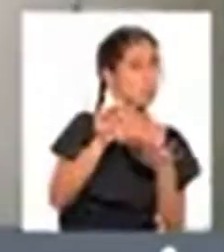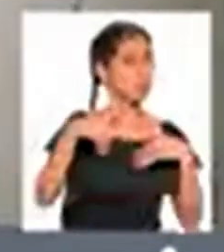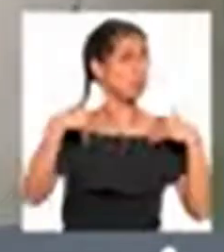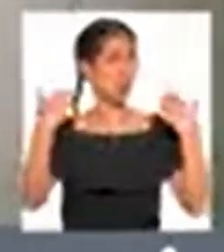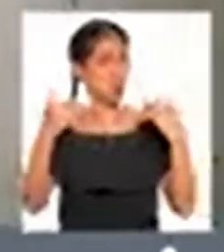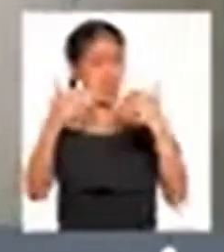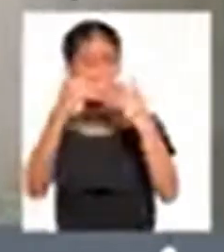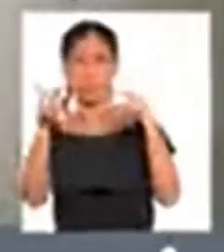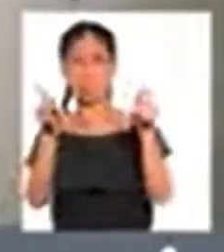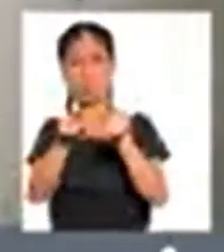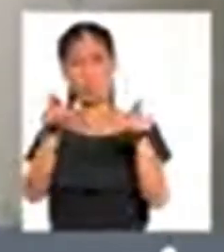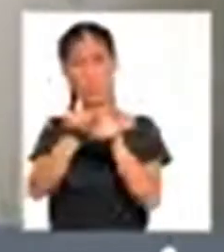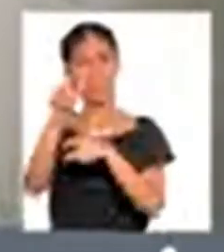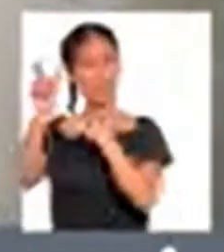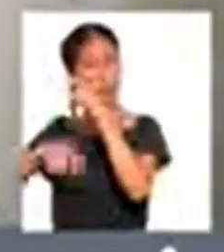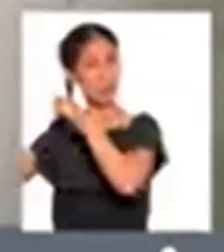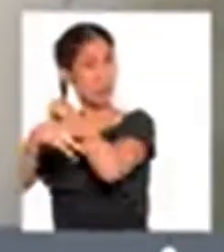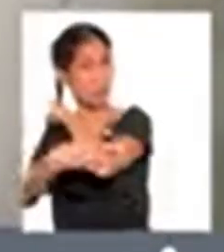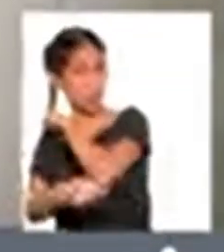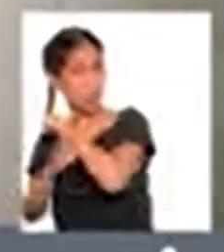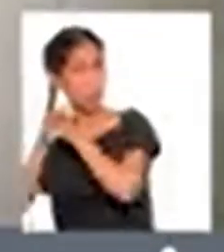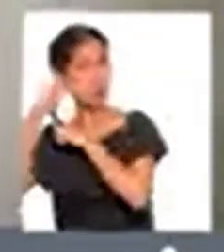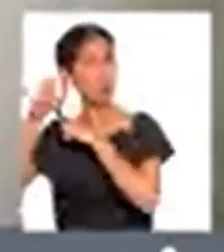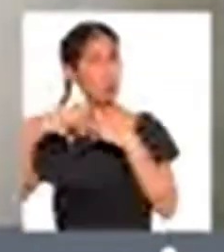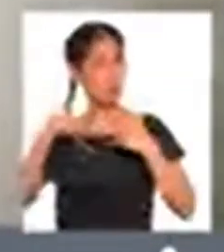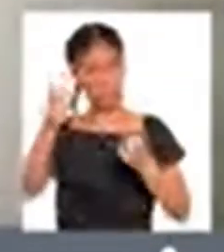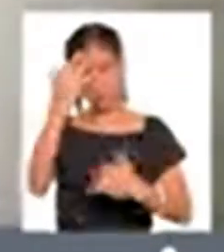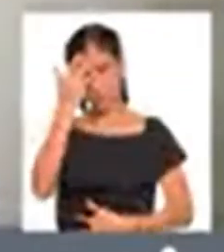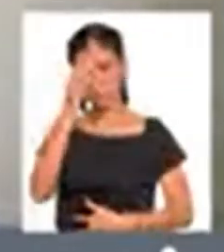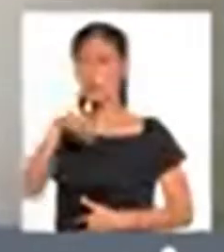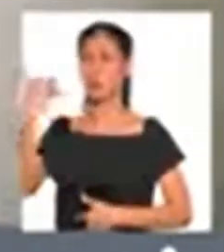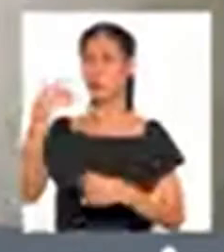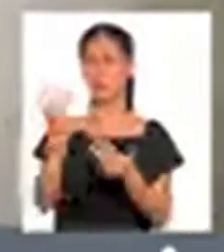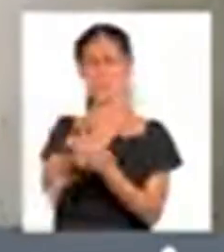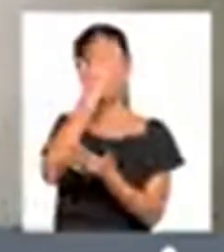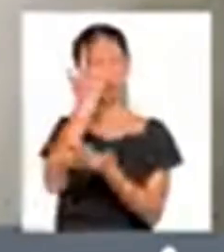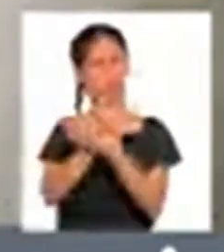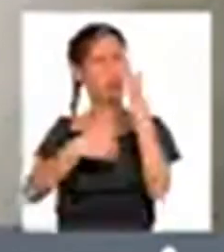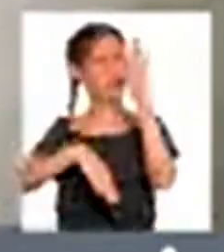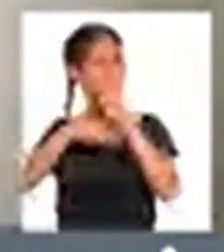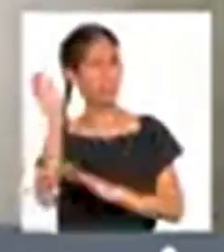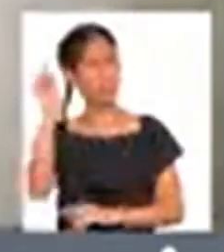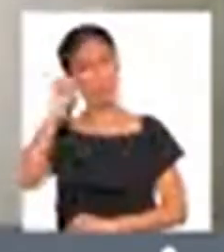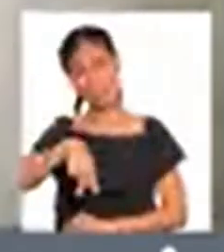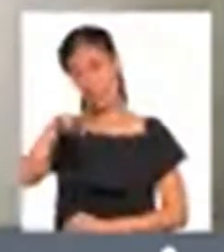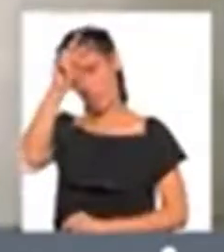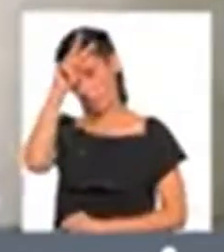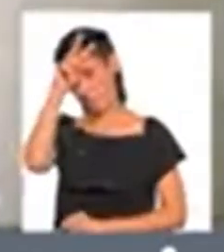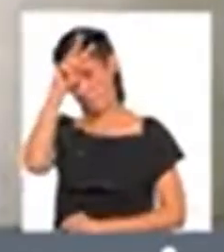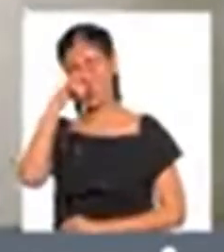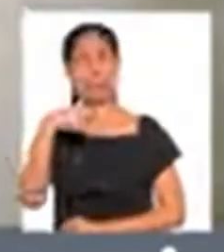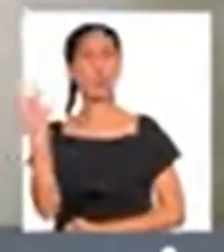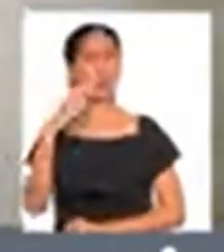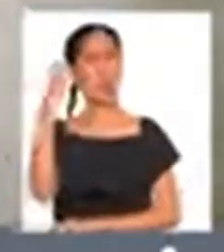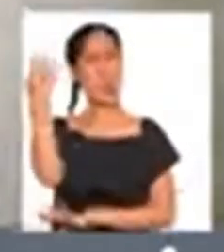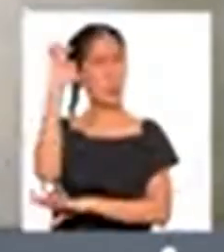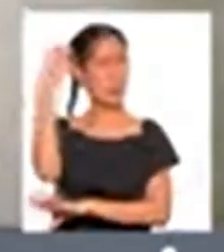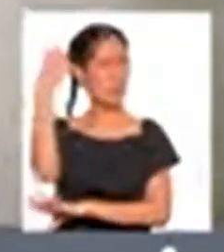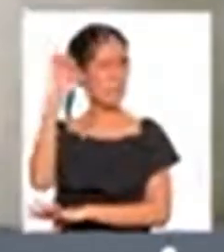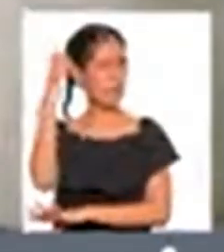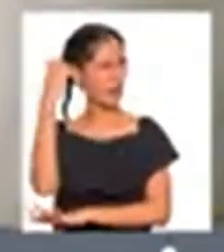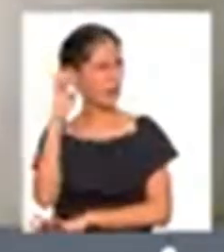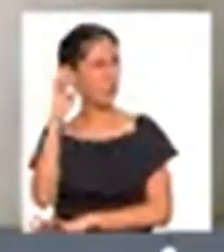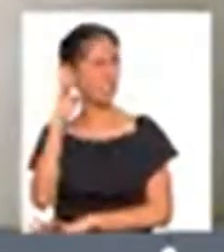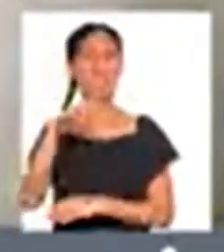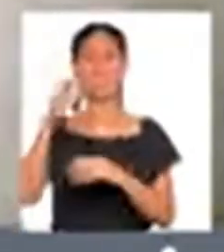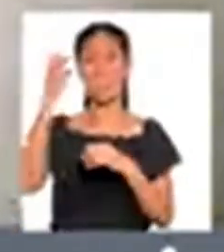grupo más vulnerable. En este contexto, en el país se produjo una reemergencia epidemiológica